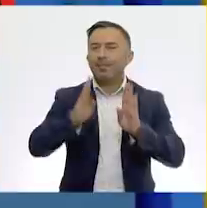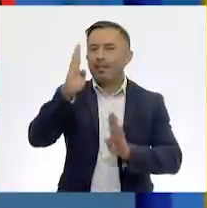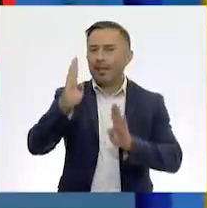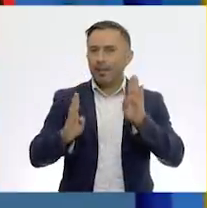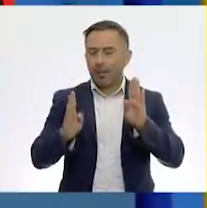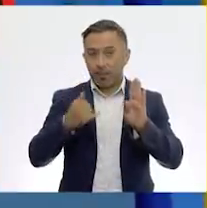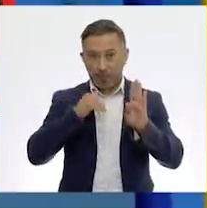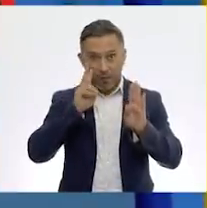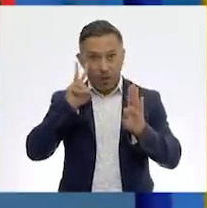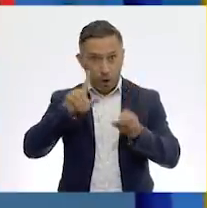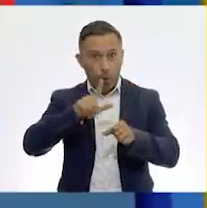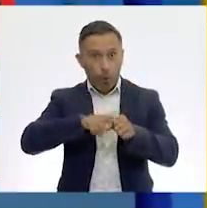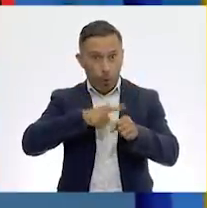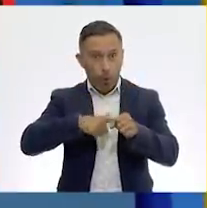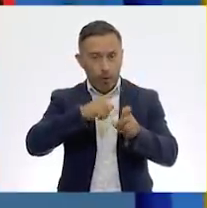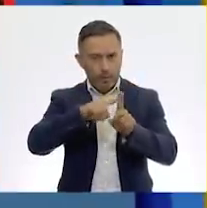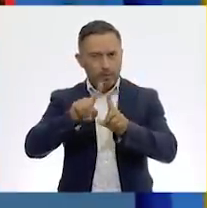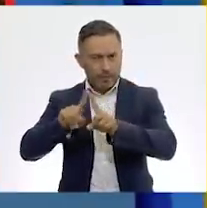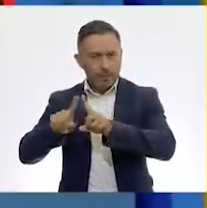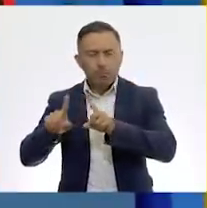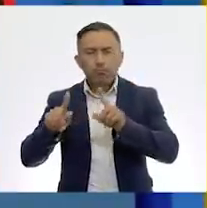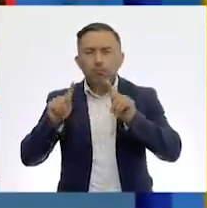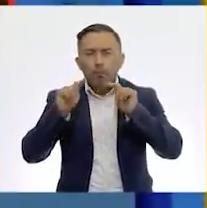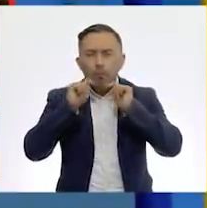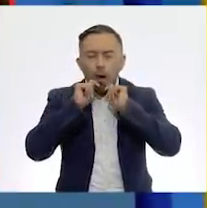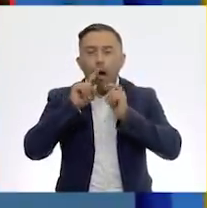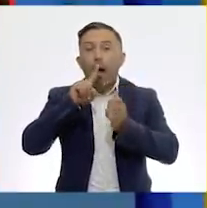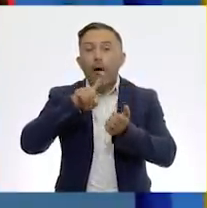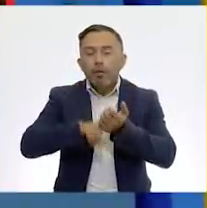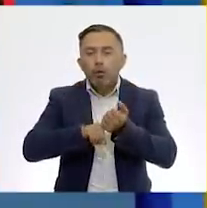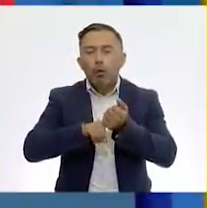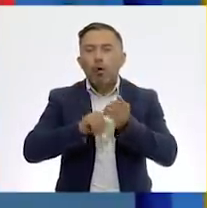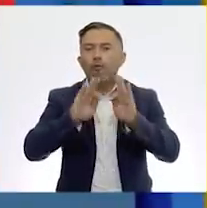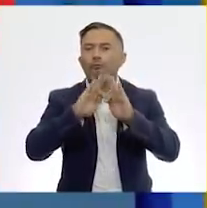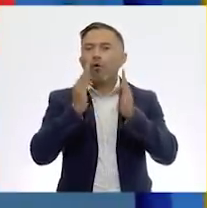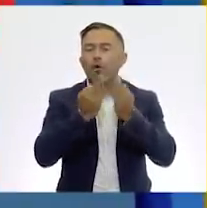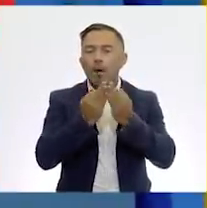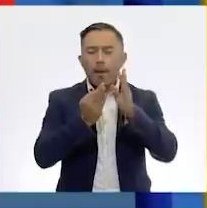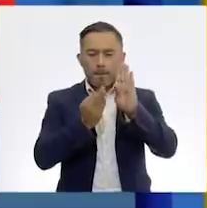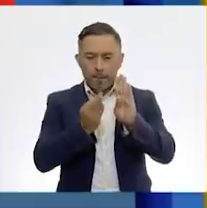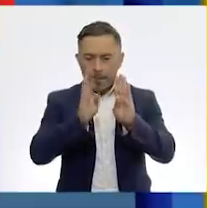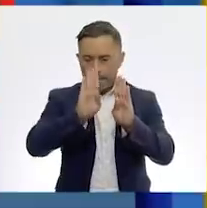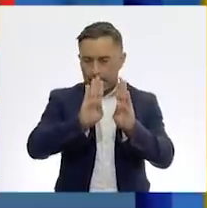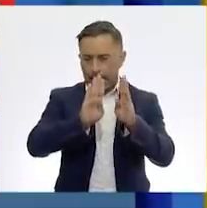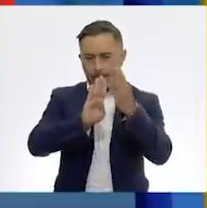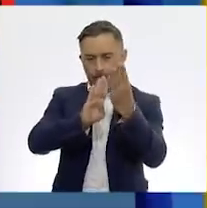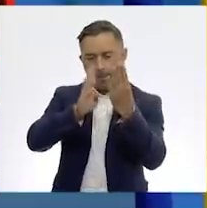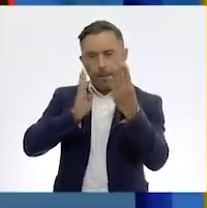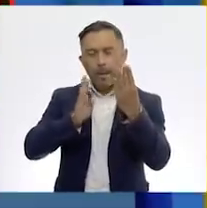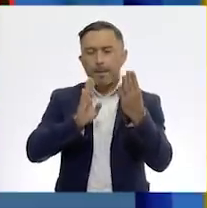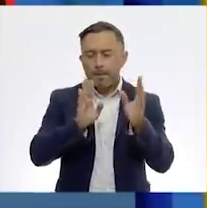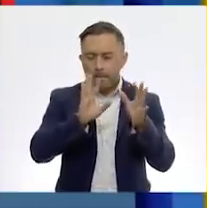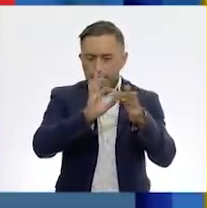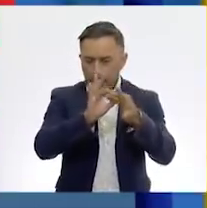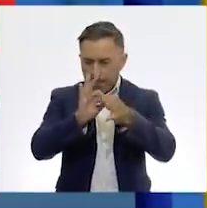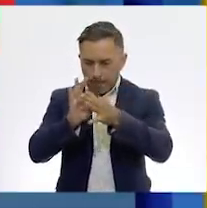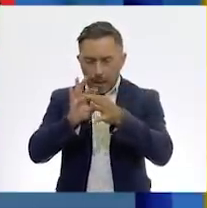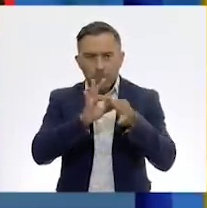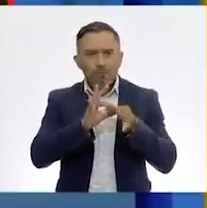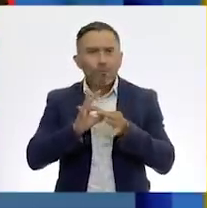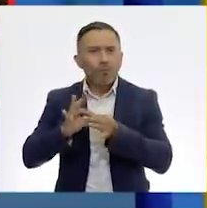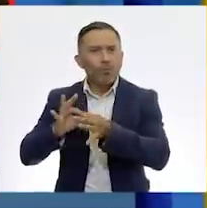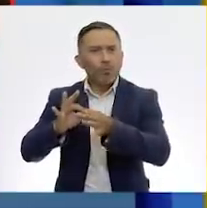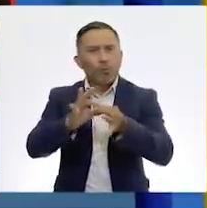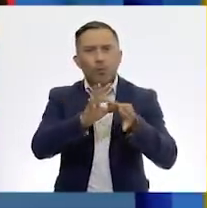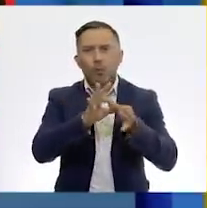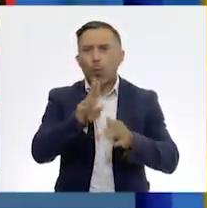de distintos colores, podemos decir que todas tienen una misma unidad. Sería muy difícil imaginarnos las torres de satélites si faltara